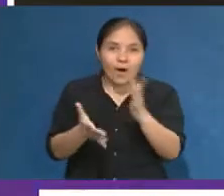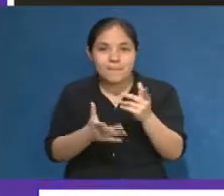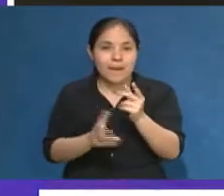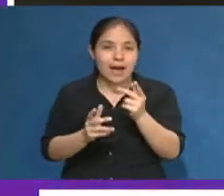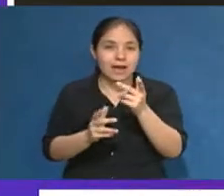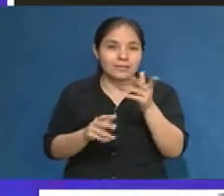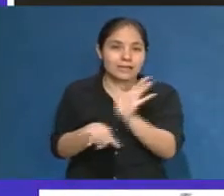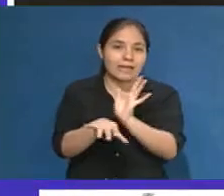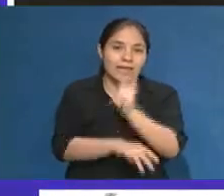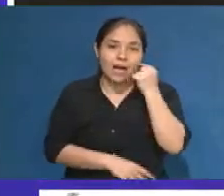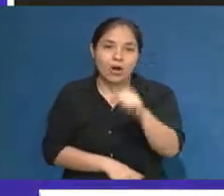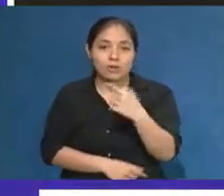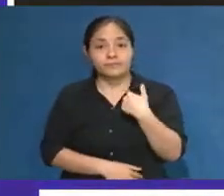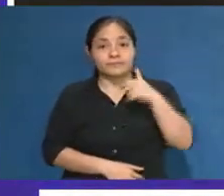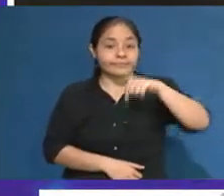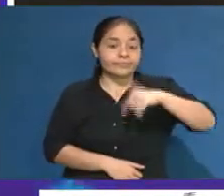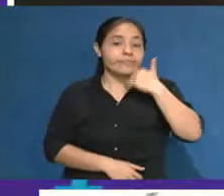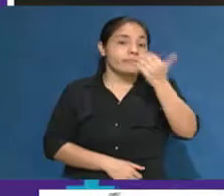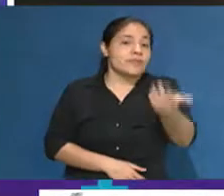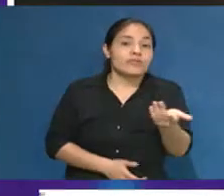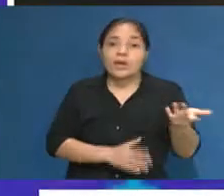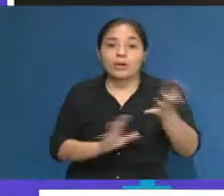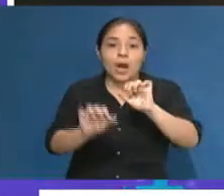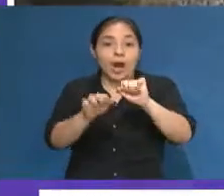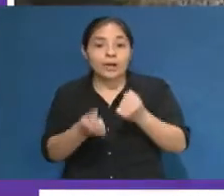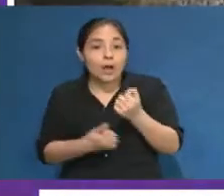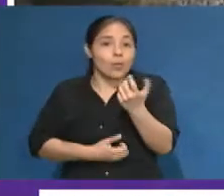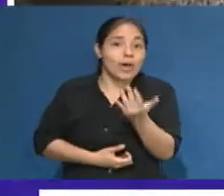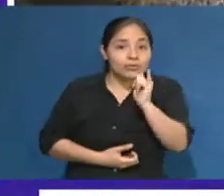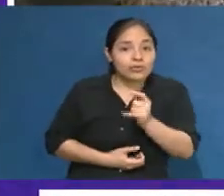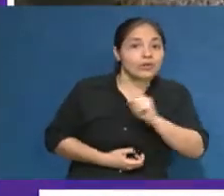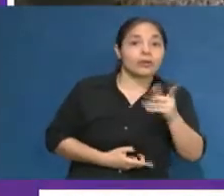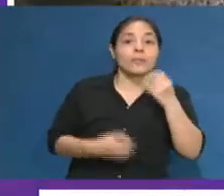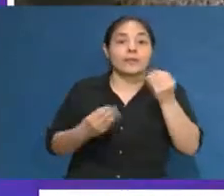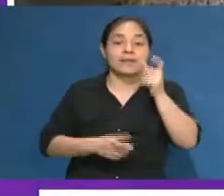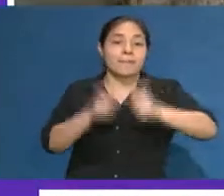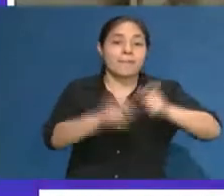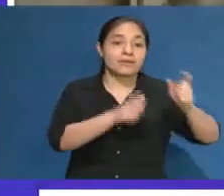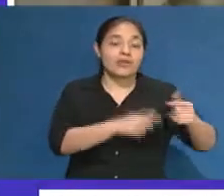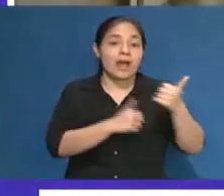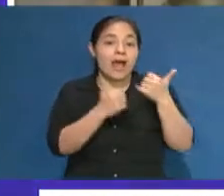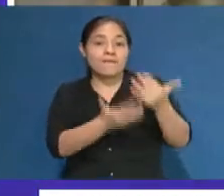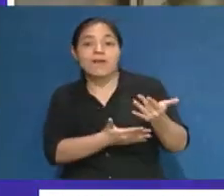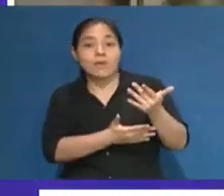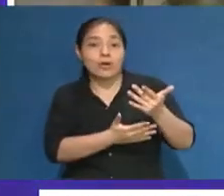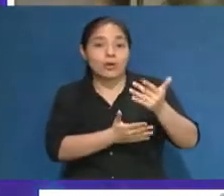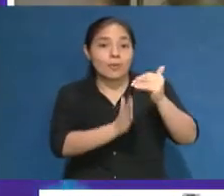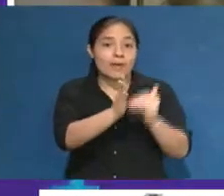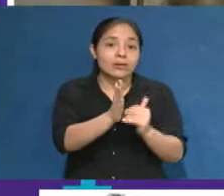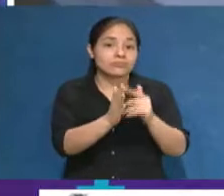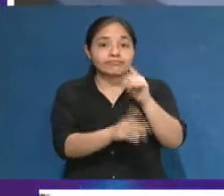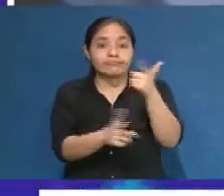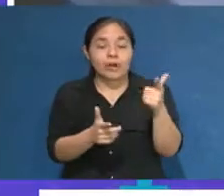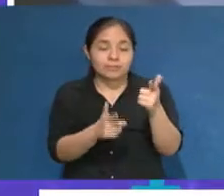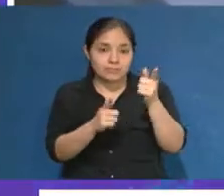lecturas estimadas, tampoco vamos a saber qué ahorraste o qué no ahorraste. Por lo tanto, muy pocas personas tuvieron esa bonificación que tiene que estar bien detallada